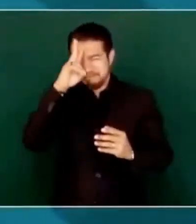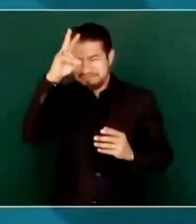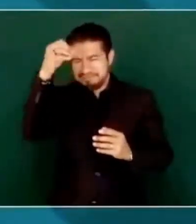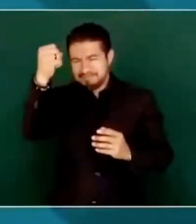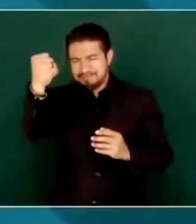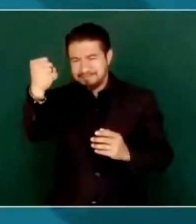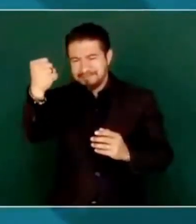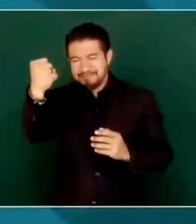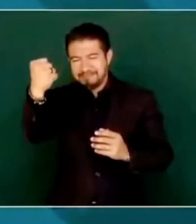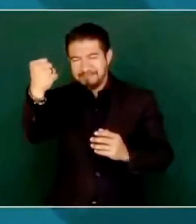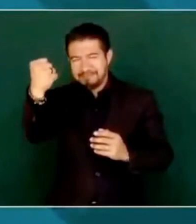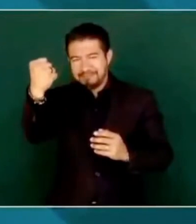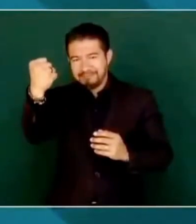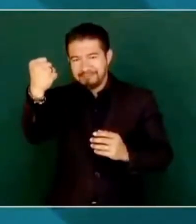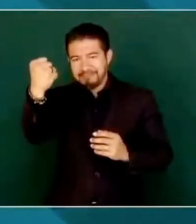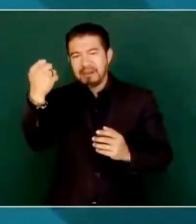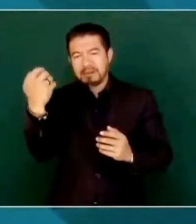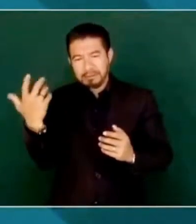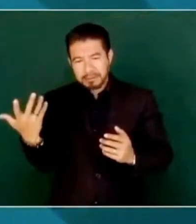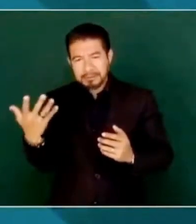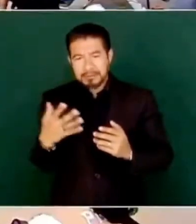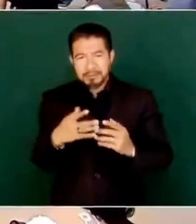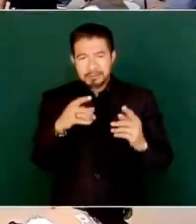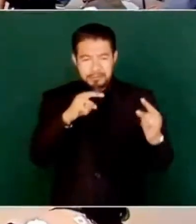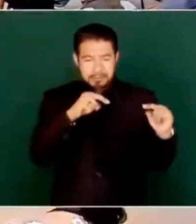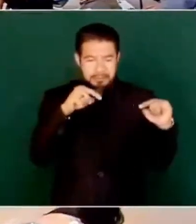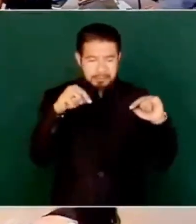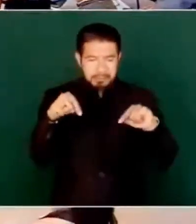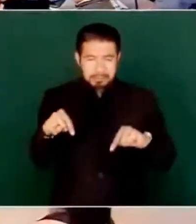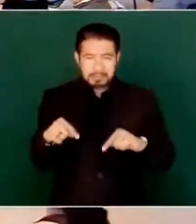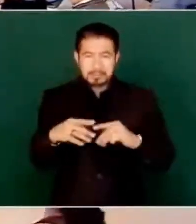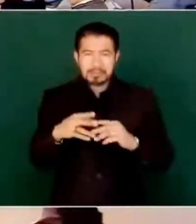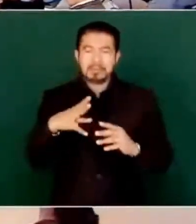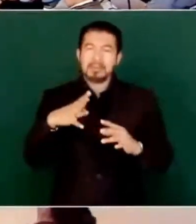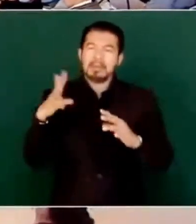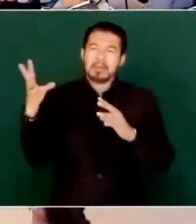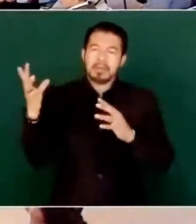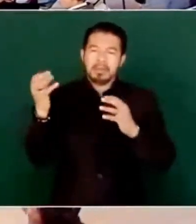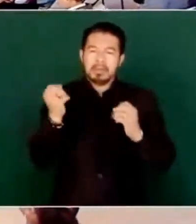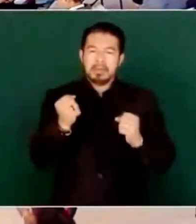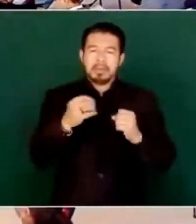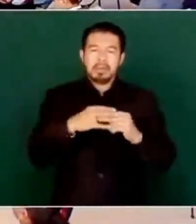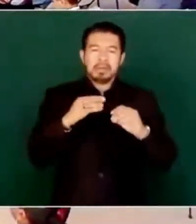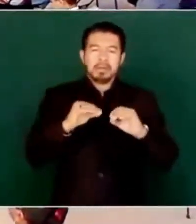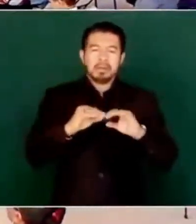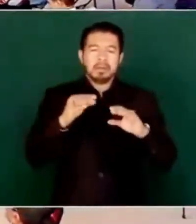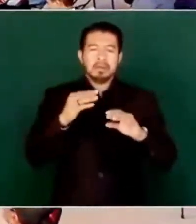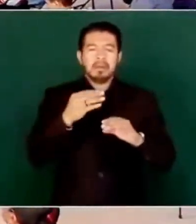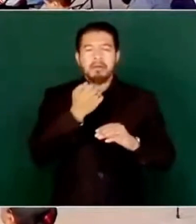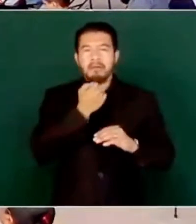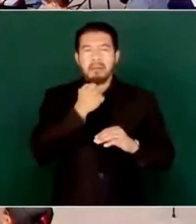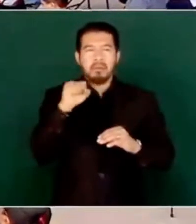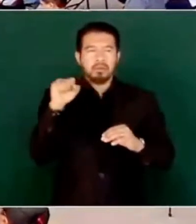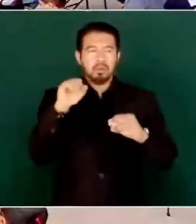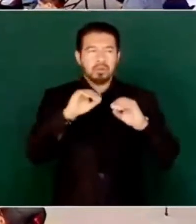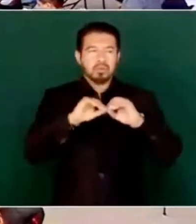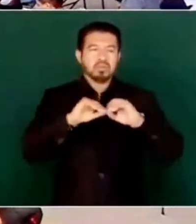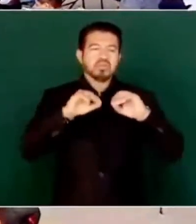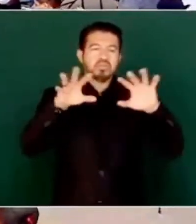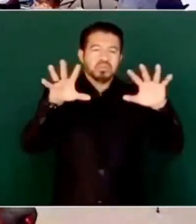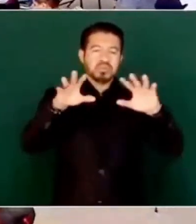O sea, así como trajeron a los periodistas estos famosos a decir de que yo era